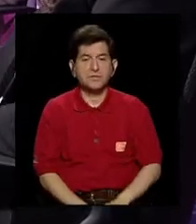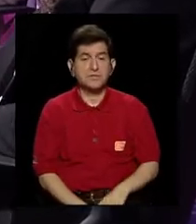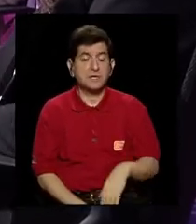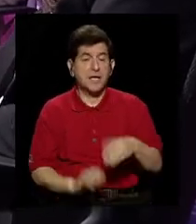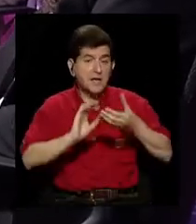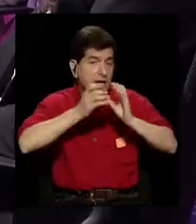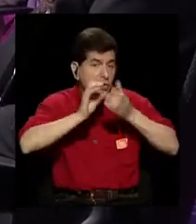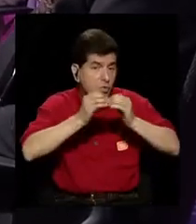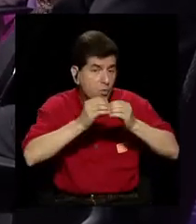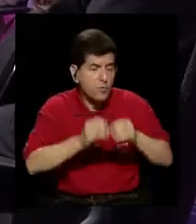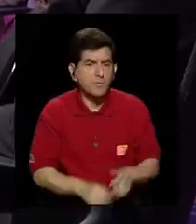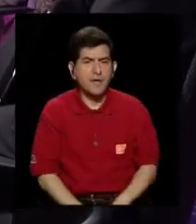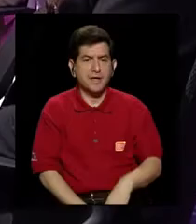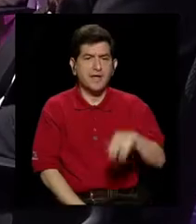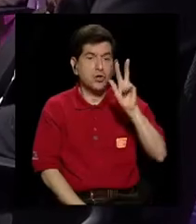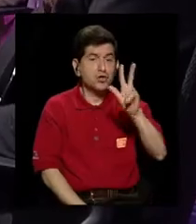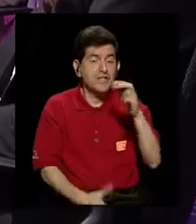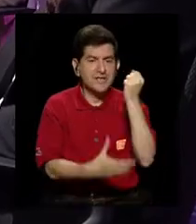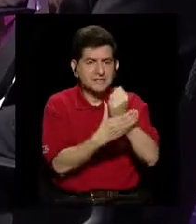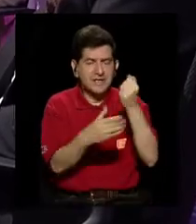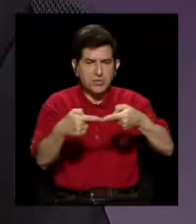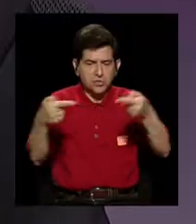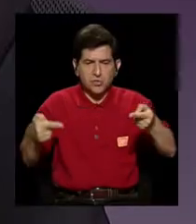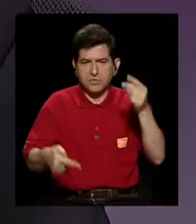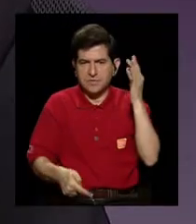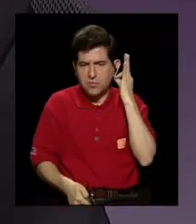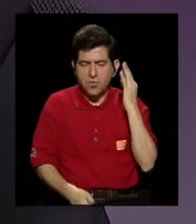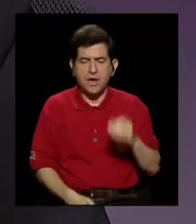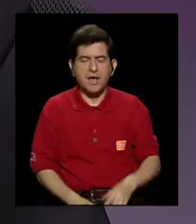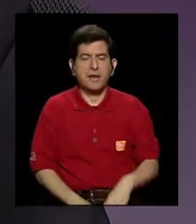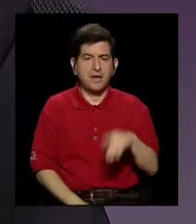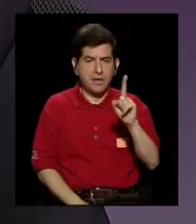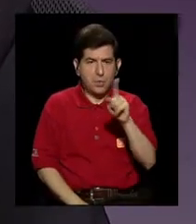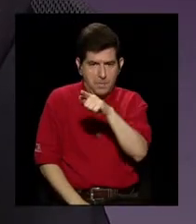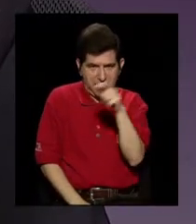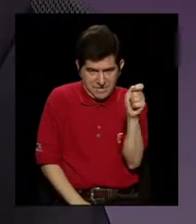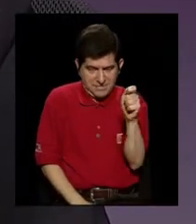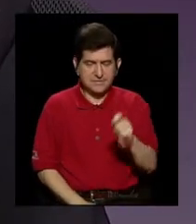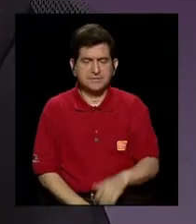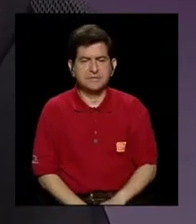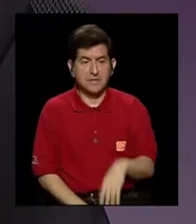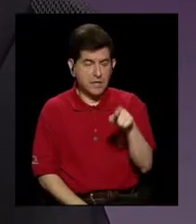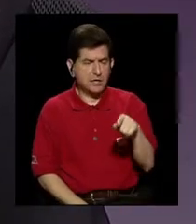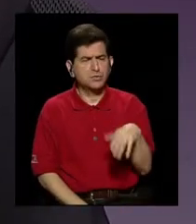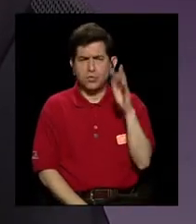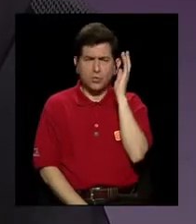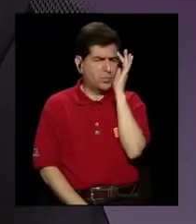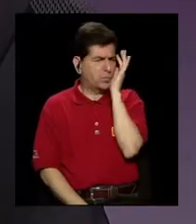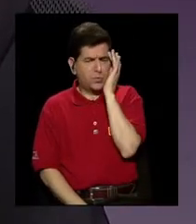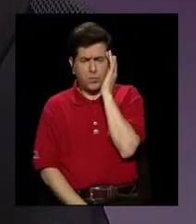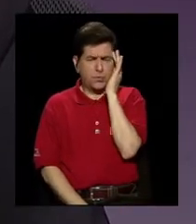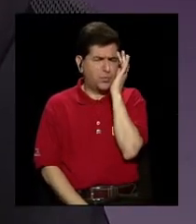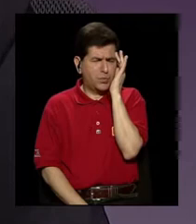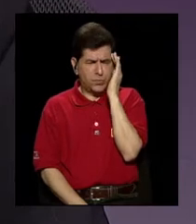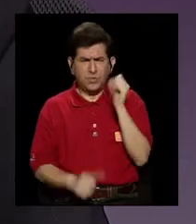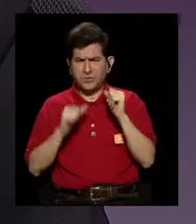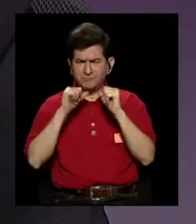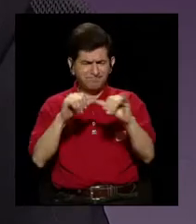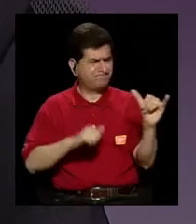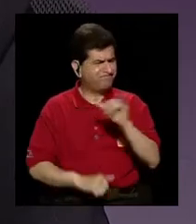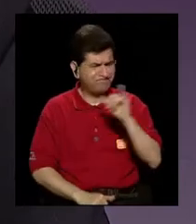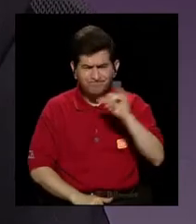de un promedio de 3 femicidios por mes. Entonces, era una gran preocupación, o sigue siendo una